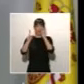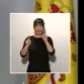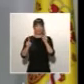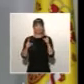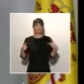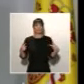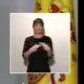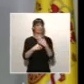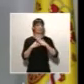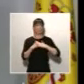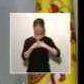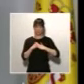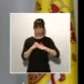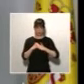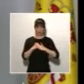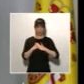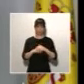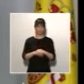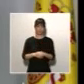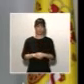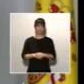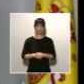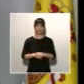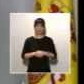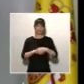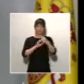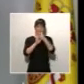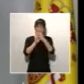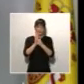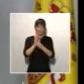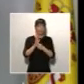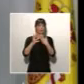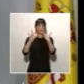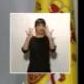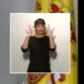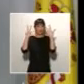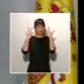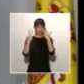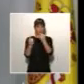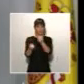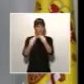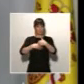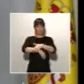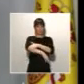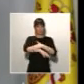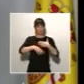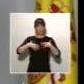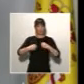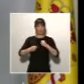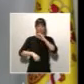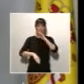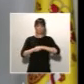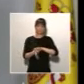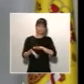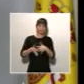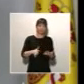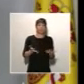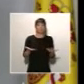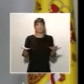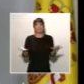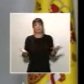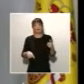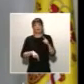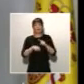Hemos adoptado todas las medidas y todos los consejos que nos han trasladado desde el Ministerio de Sanidad. Pero hay determinados servicios,